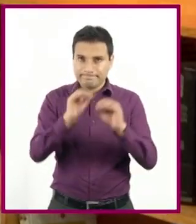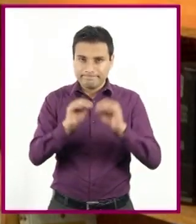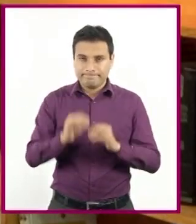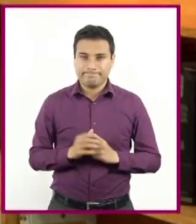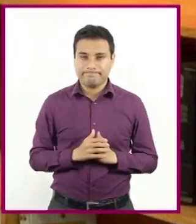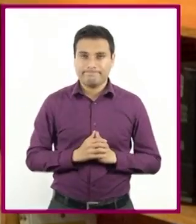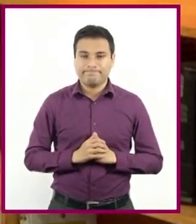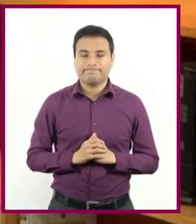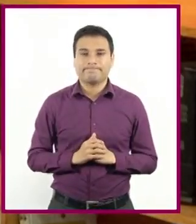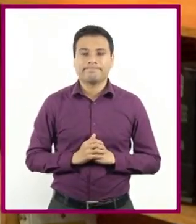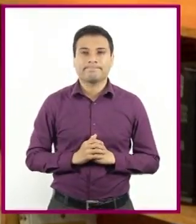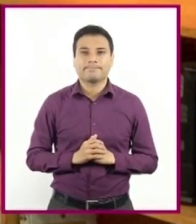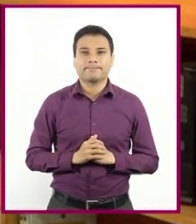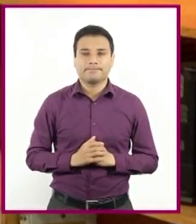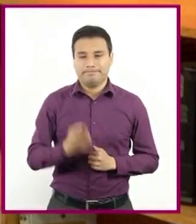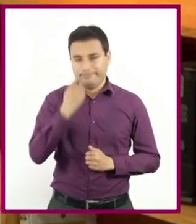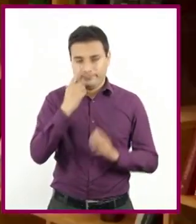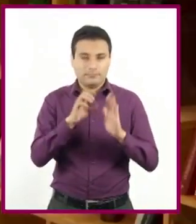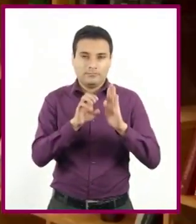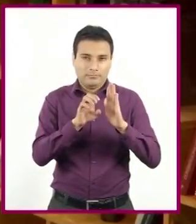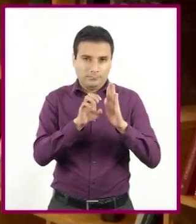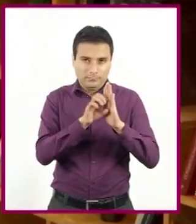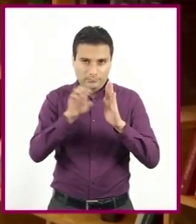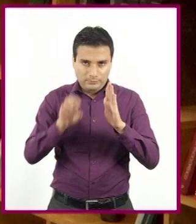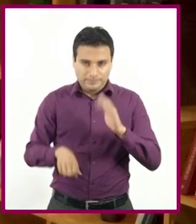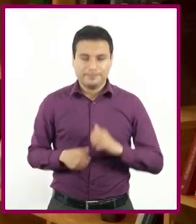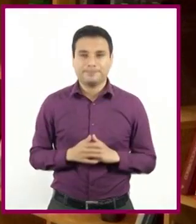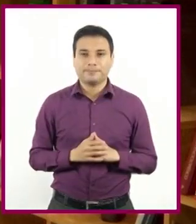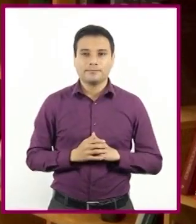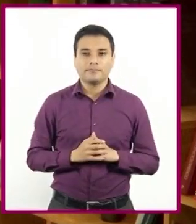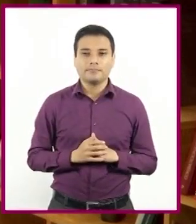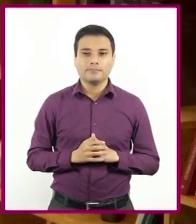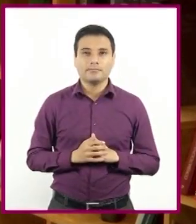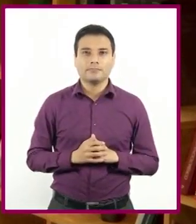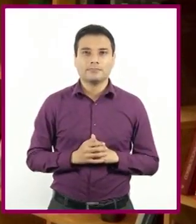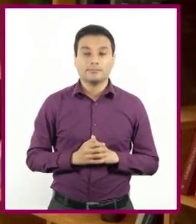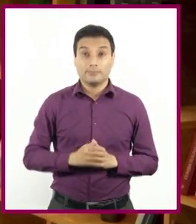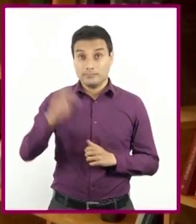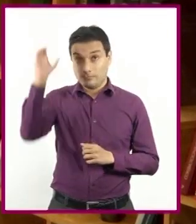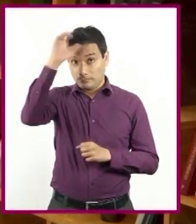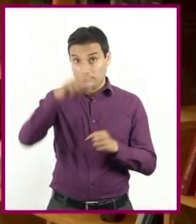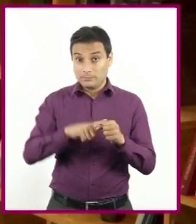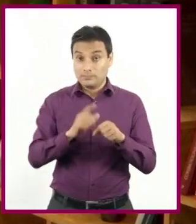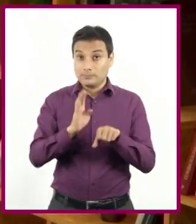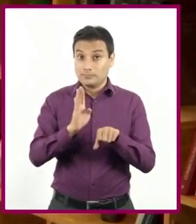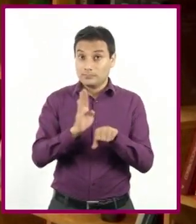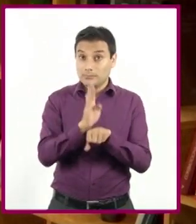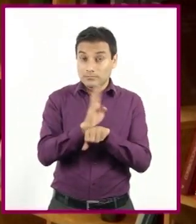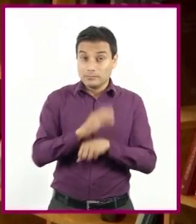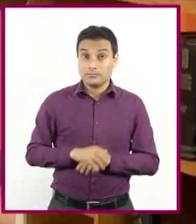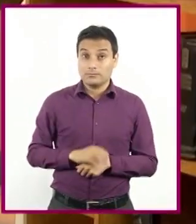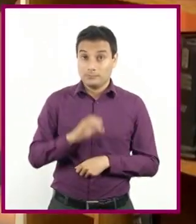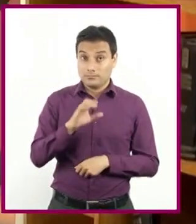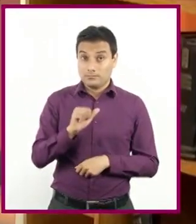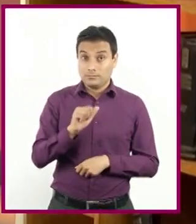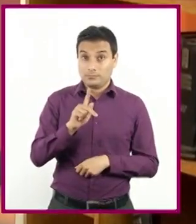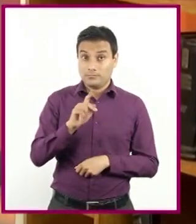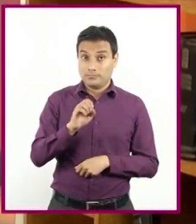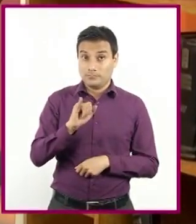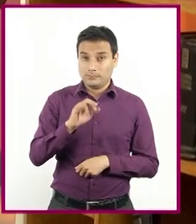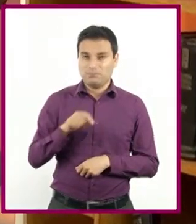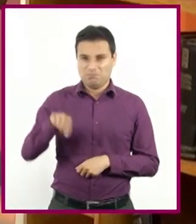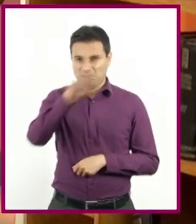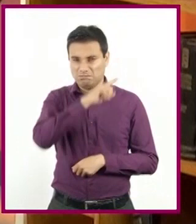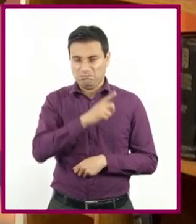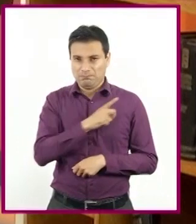sección del programa. Por ejemplo, si uno de los aspectos de la cultura de Brasil es la capoeira, debemos